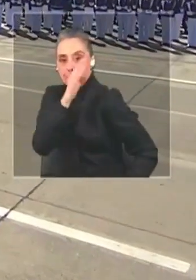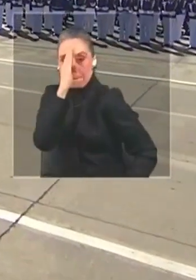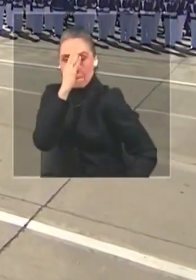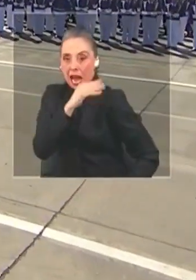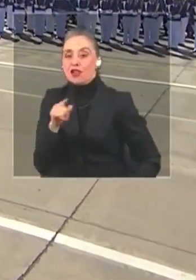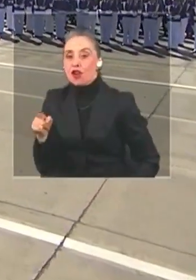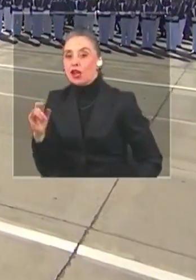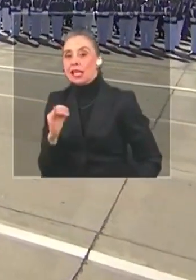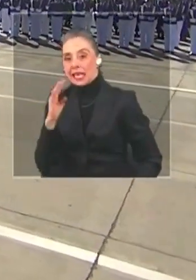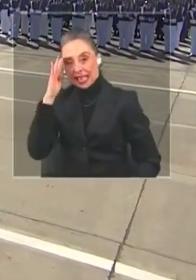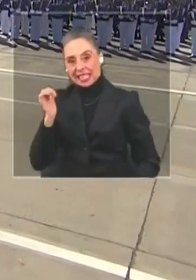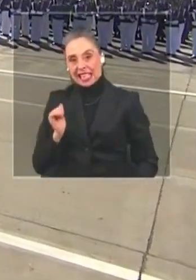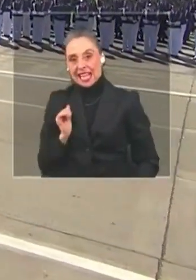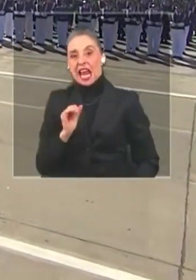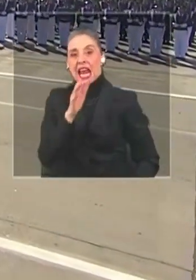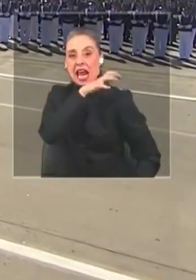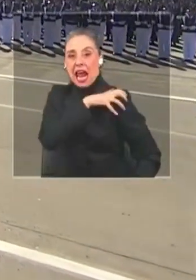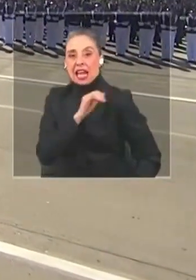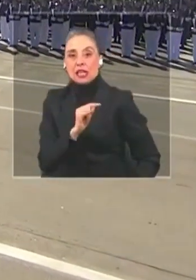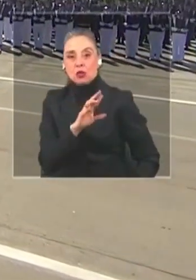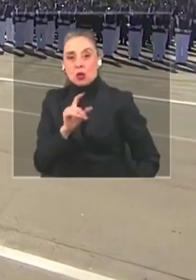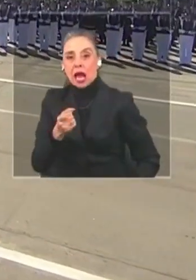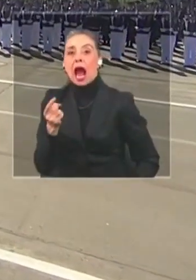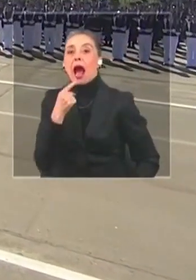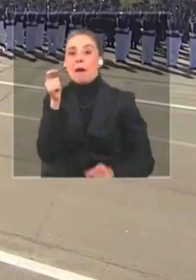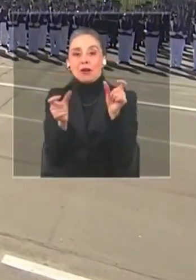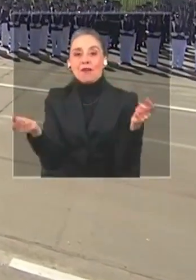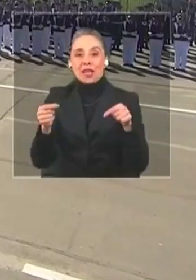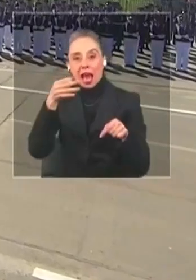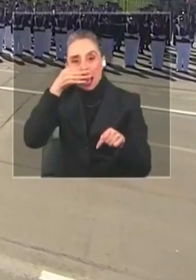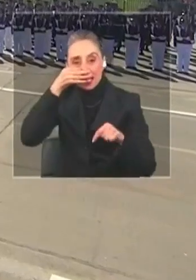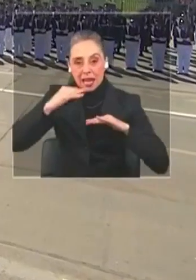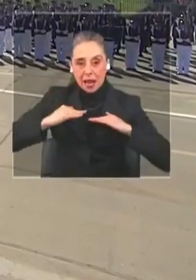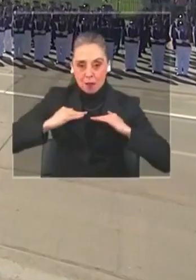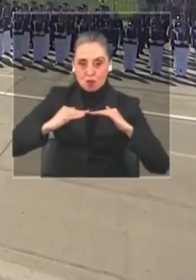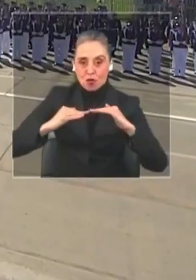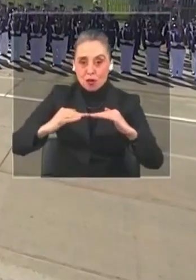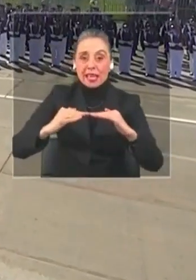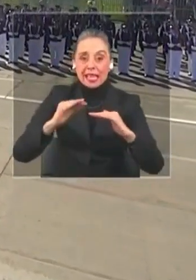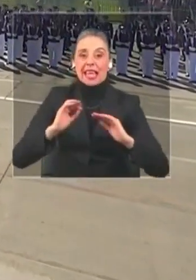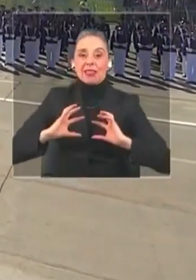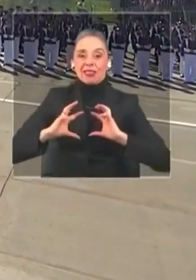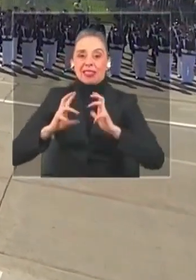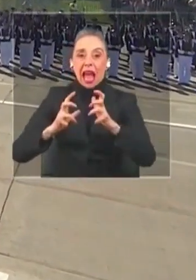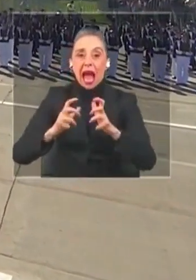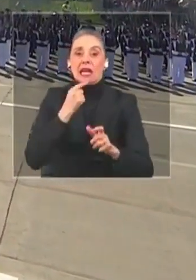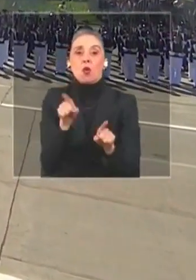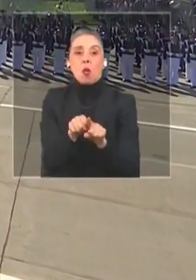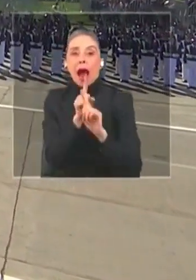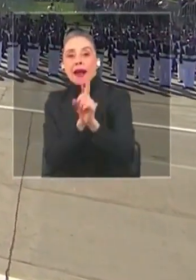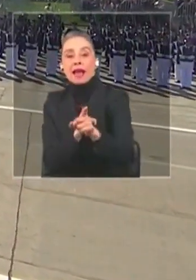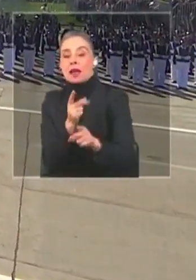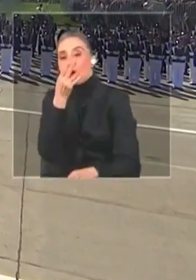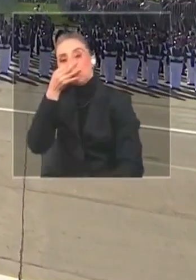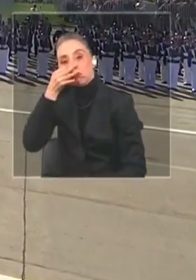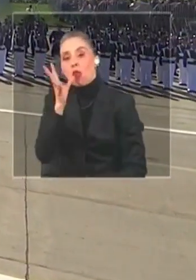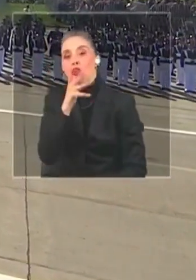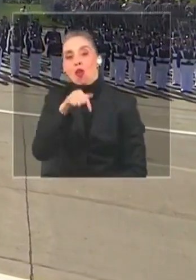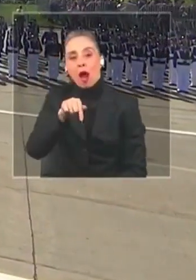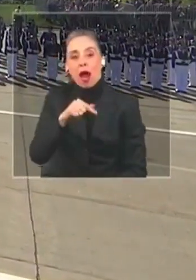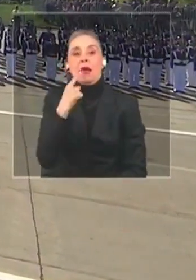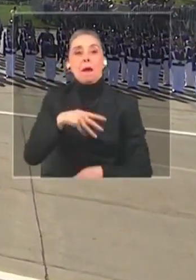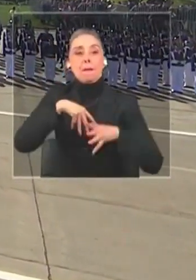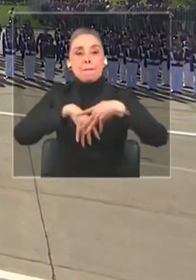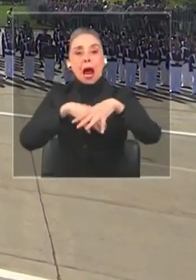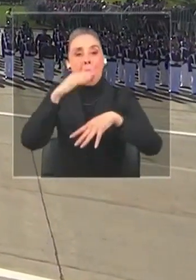general Iturriaga, no hay tanques hoy día. Mucha gente viene a la LIB, se le gusta ver los tanques, le gusta ver la posición bélica que tiene Chile, pero hoy día, ¿qué es lo que se privilegia? ¿Cuál es el concepto de esta gran